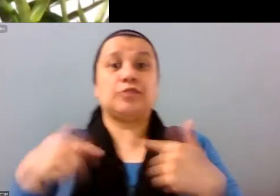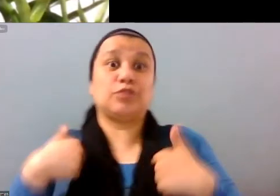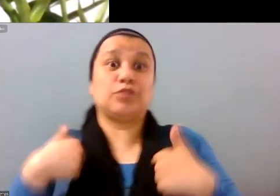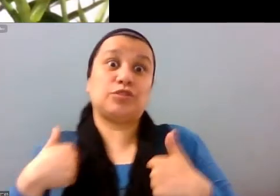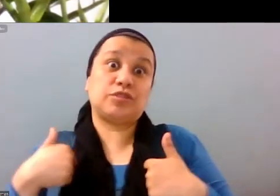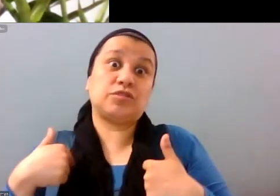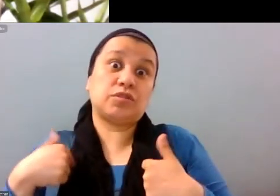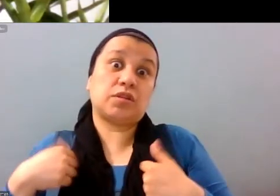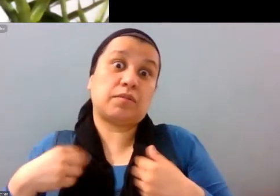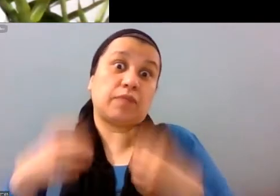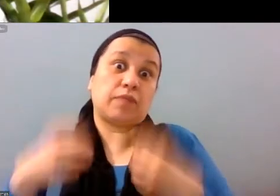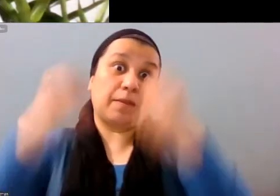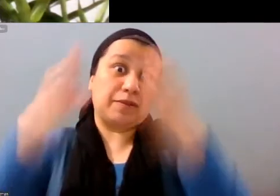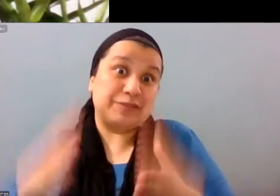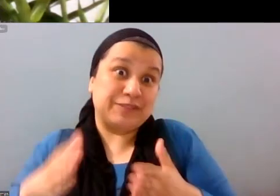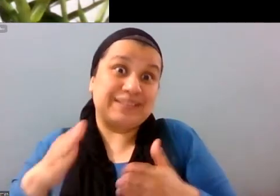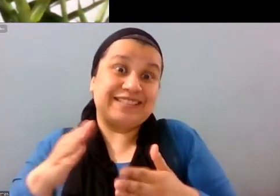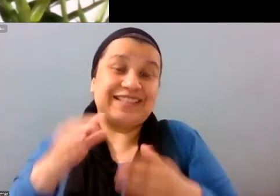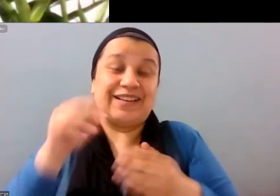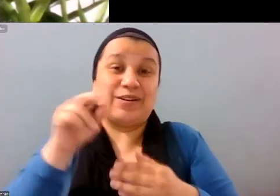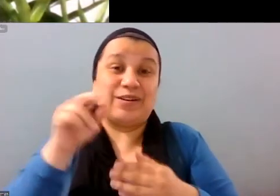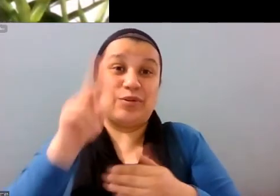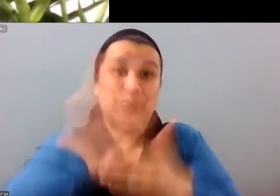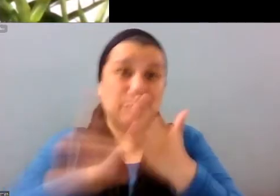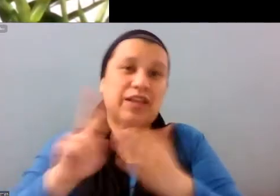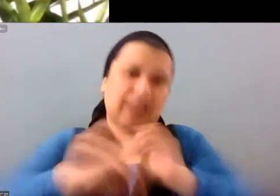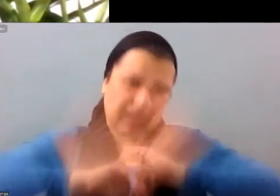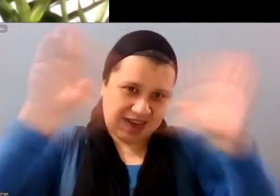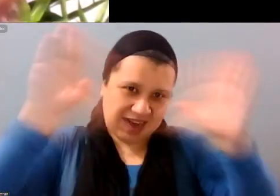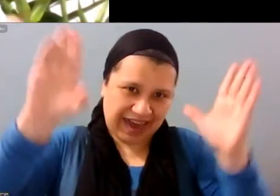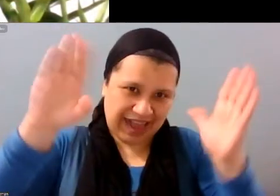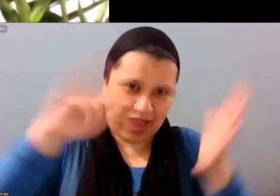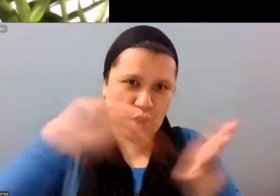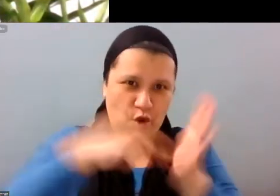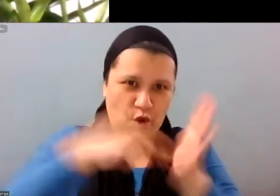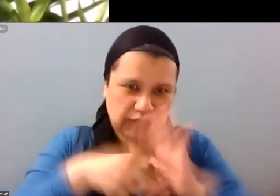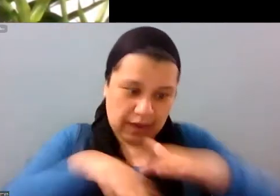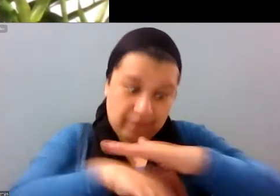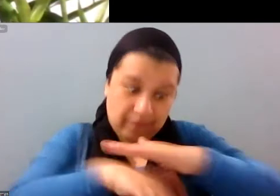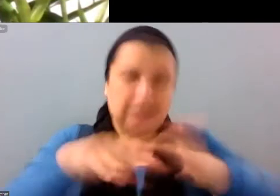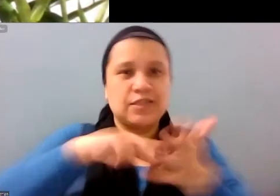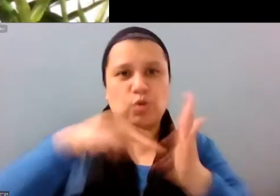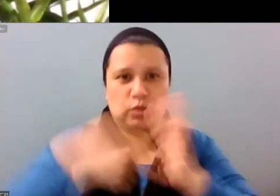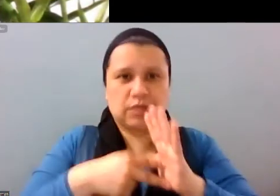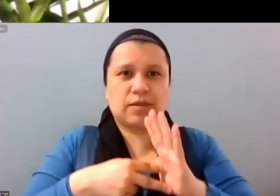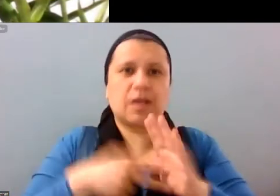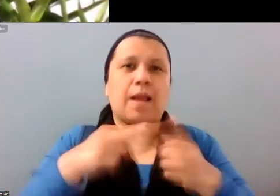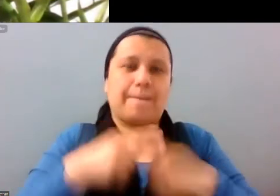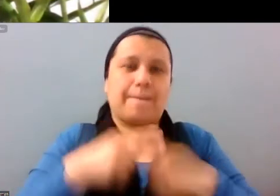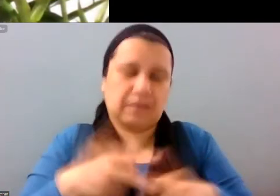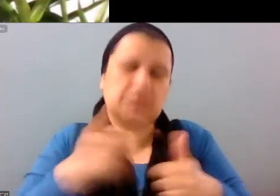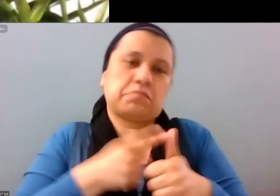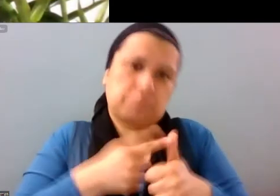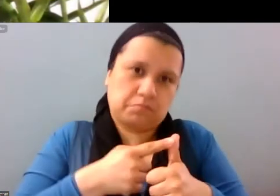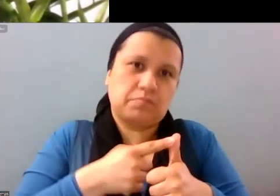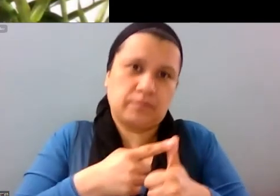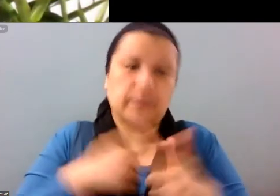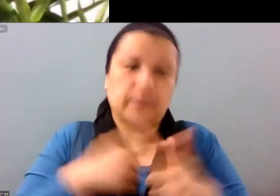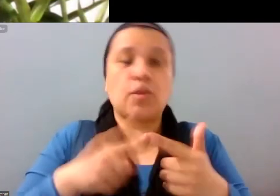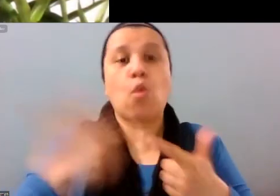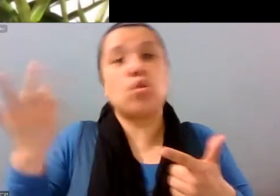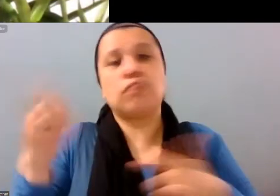UNED nos ayuden a clarificar muy bien esos tres conceptos ¿verdad? la base conceptual desde la cual arrancamos luego una parte más práctica una